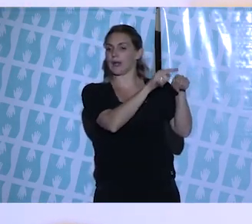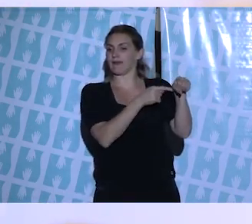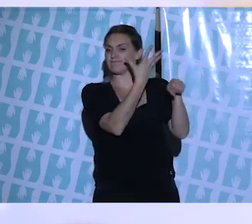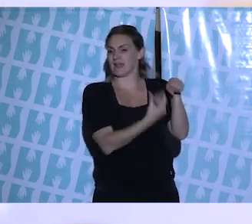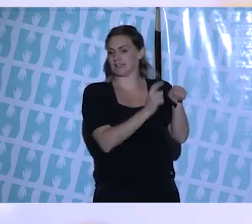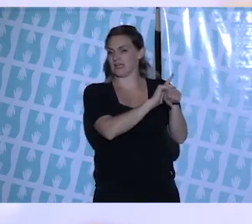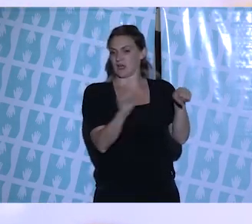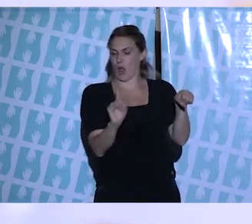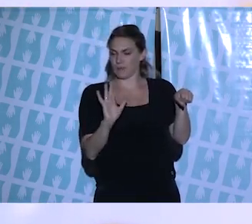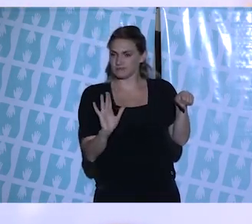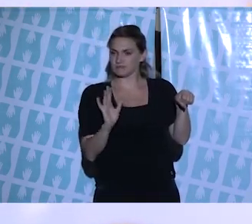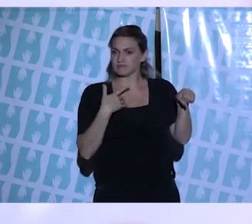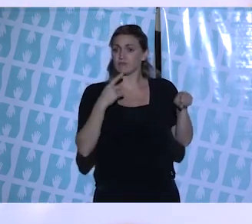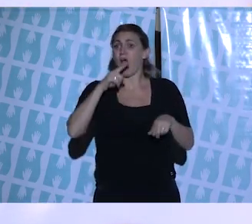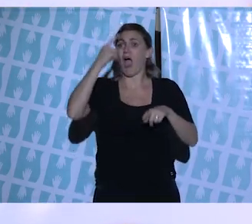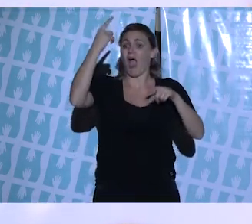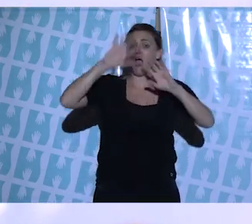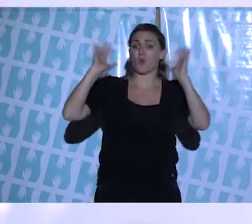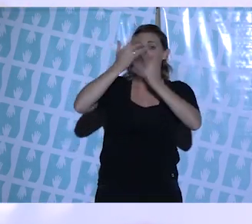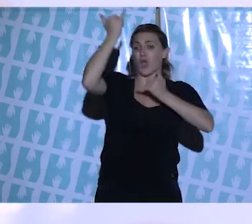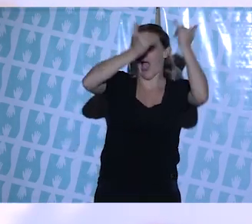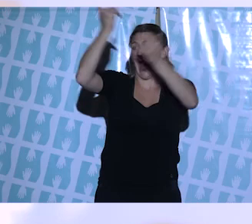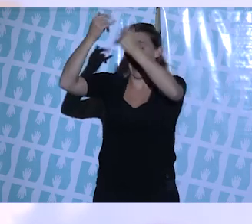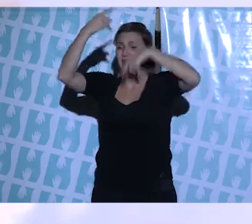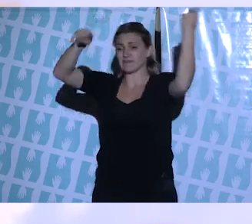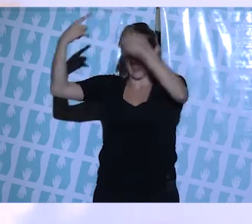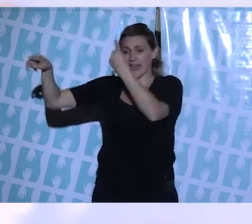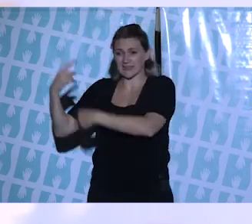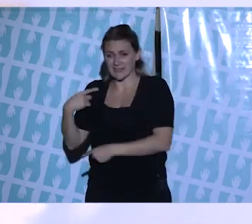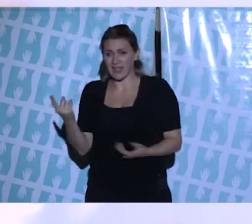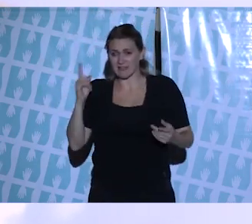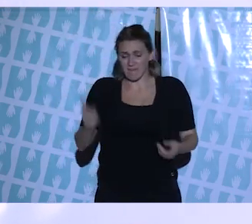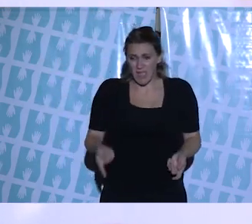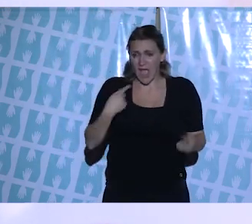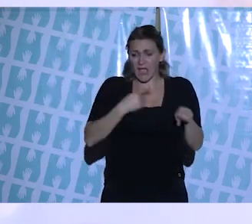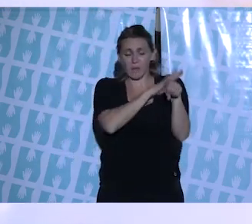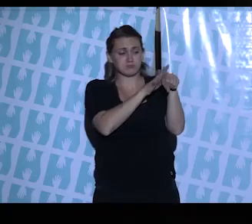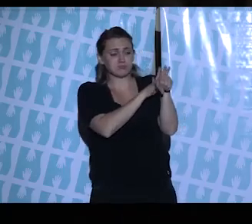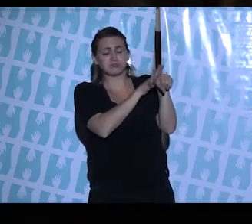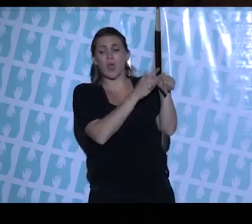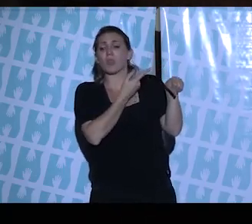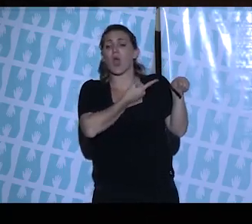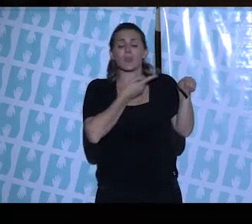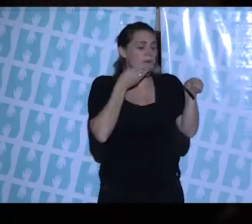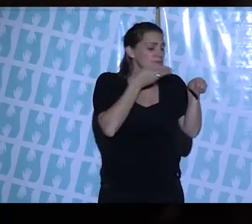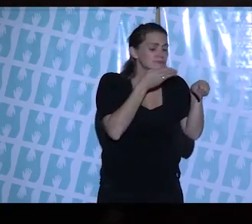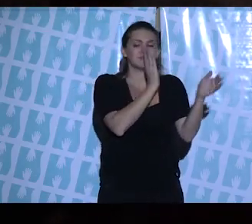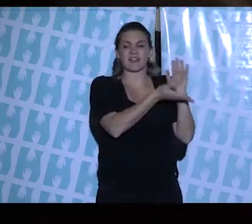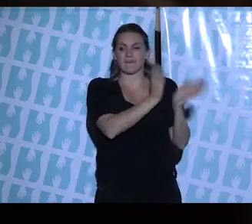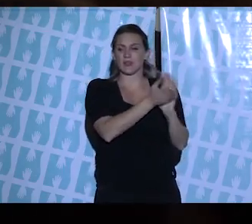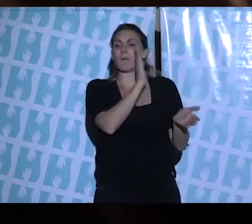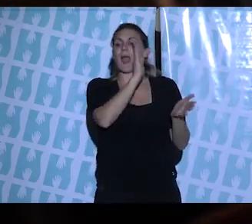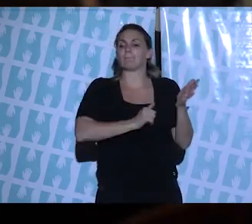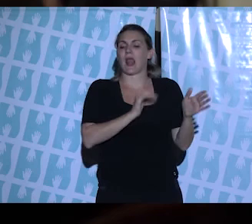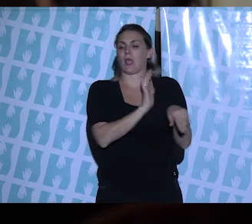identificar potenciales blancos terapéuticos para mejorar las disquinesias. Voy a saltear el tema